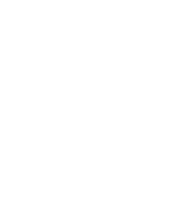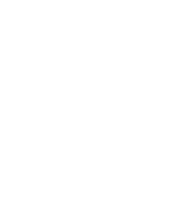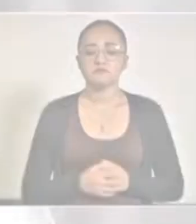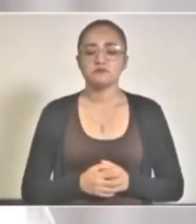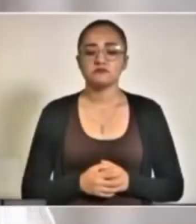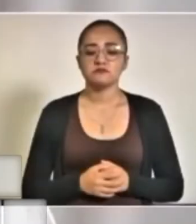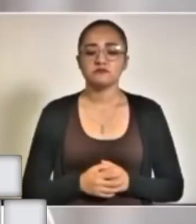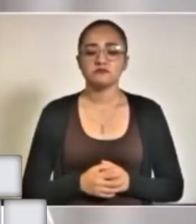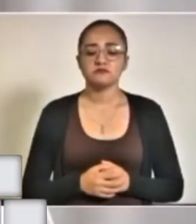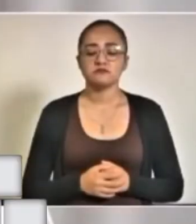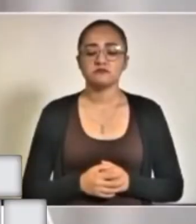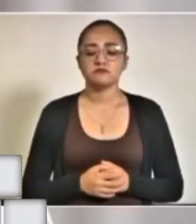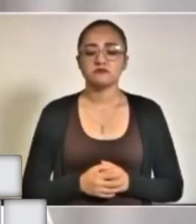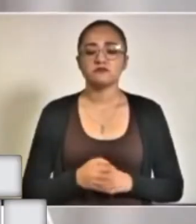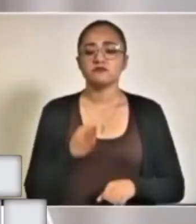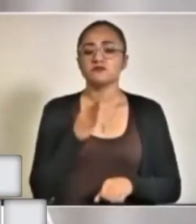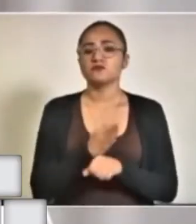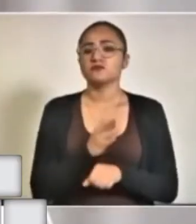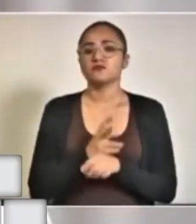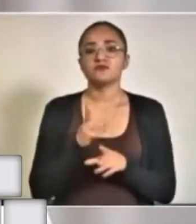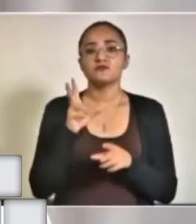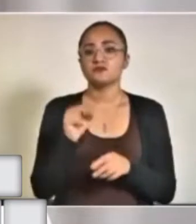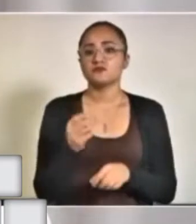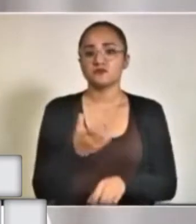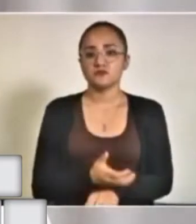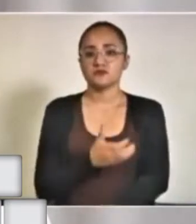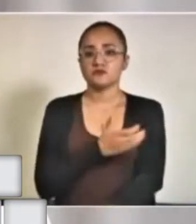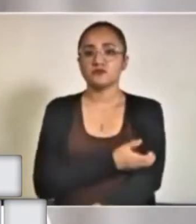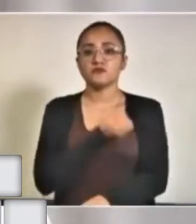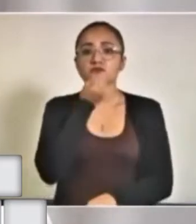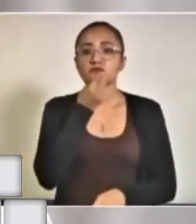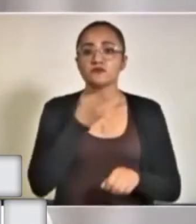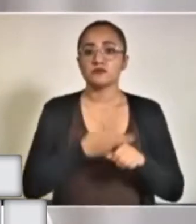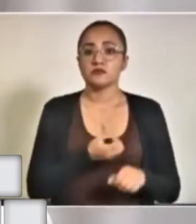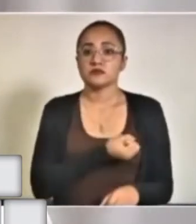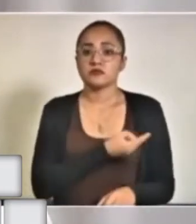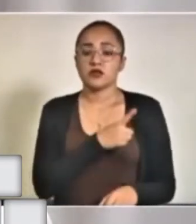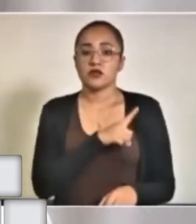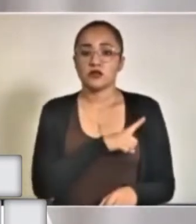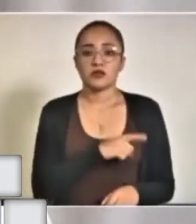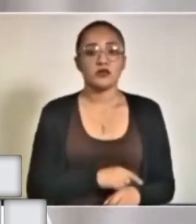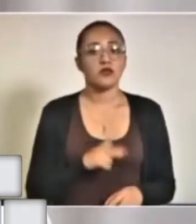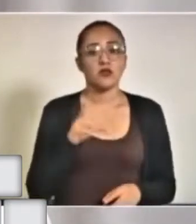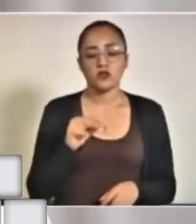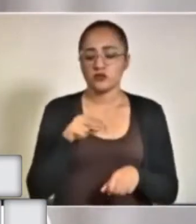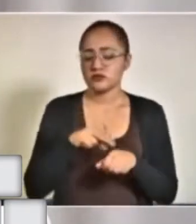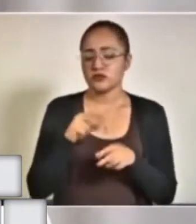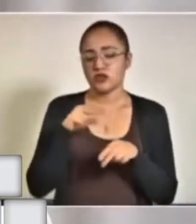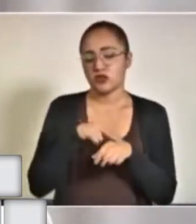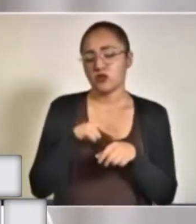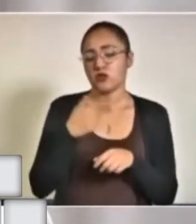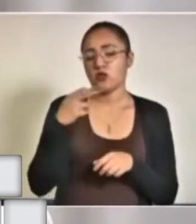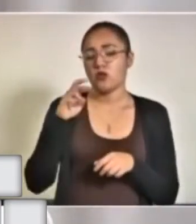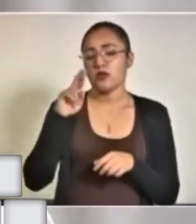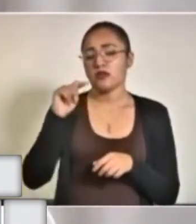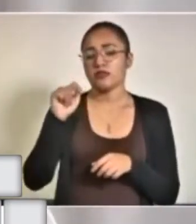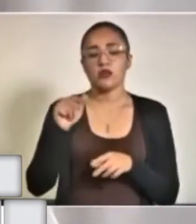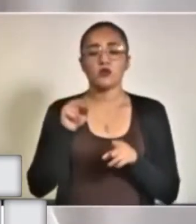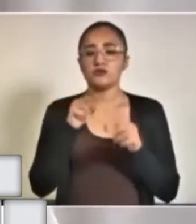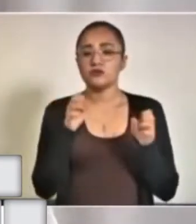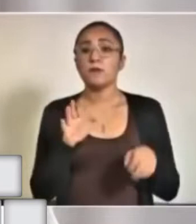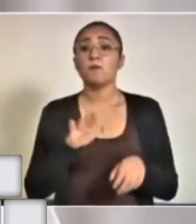hoy no nos acompaña el secretario de salud y ni el doctor huerta porque